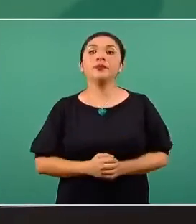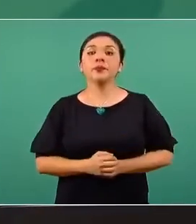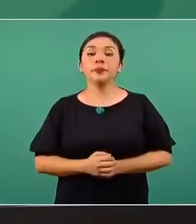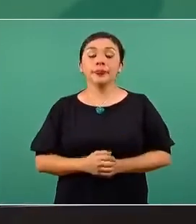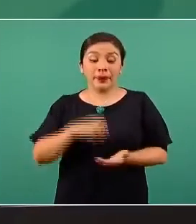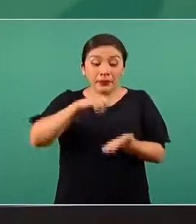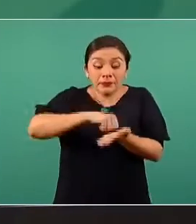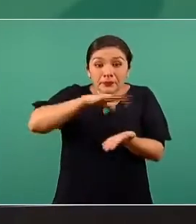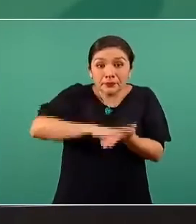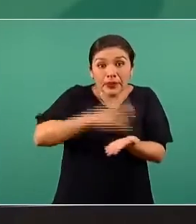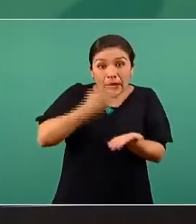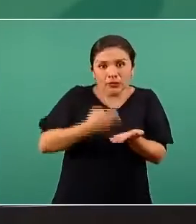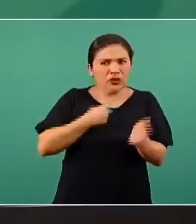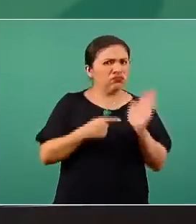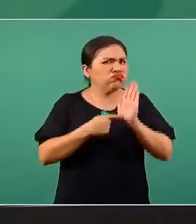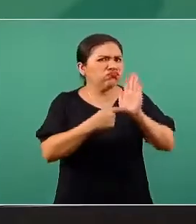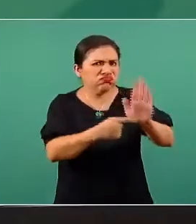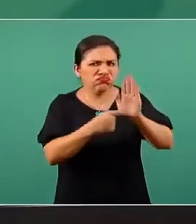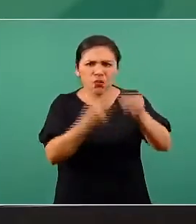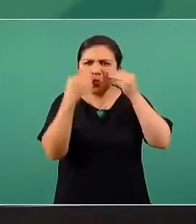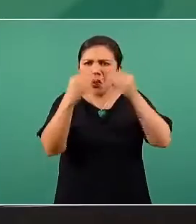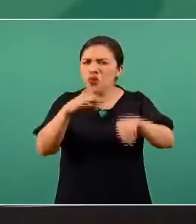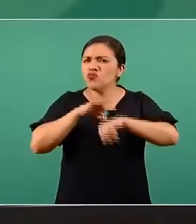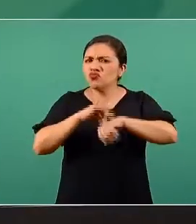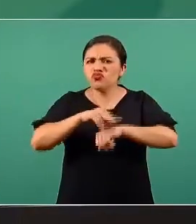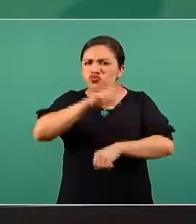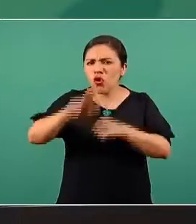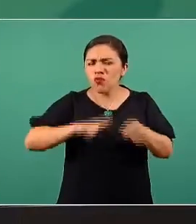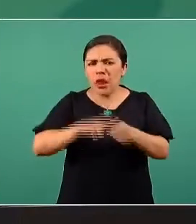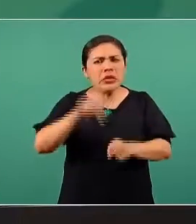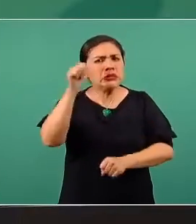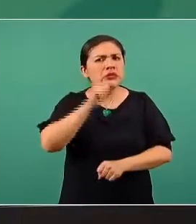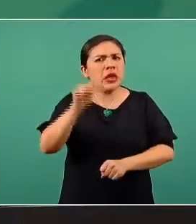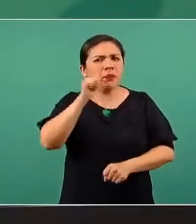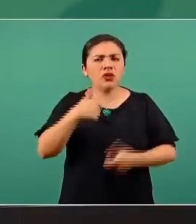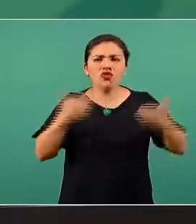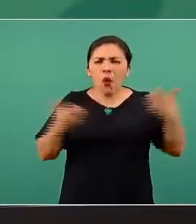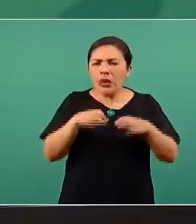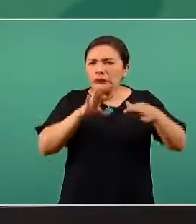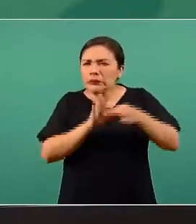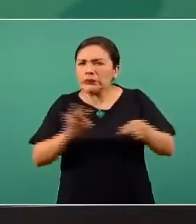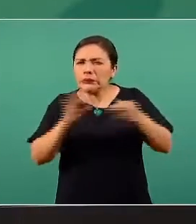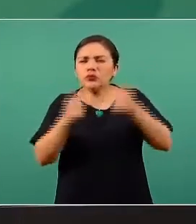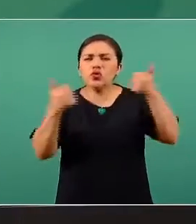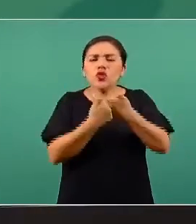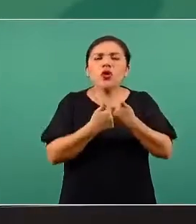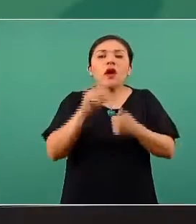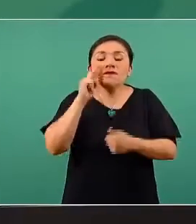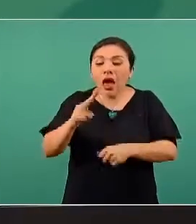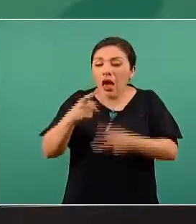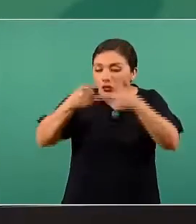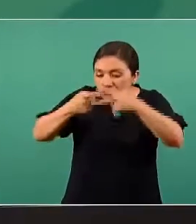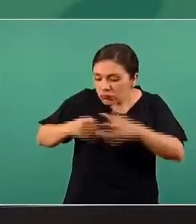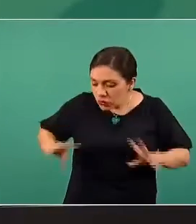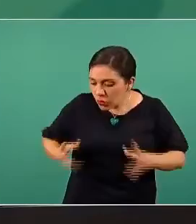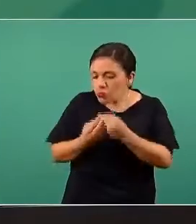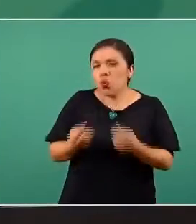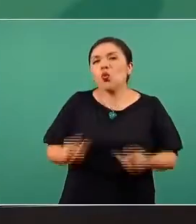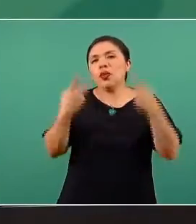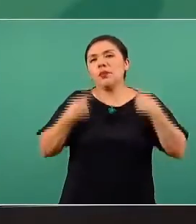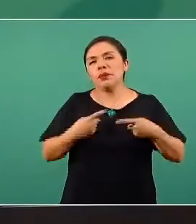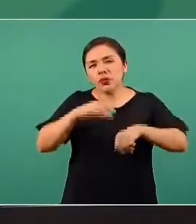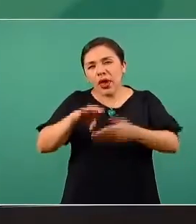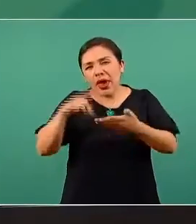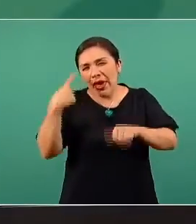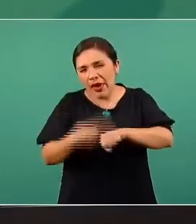Los registros los fuimos poniendo en tiempo real. Recordarán que nosotros siempre trabajamos sobre la base de los casos estimados y por supuesto también en